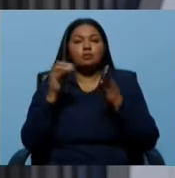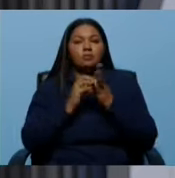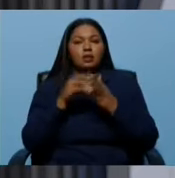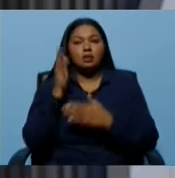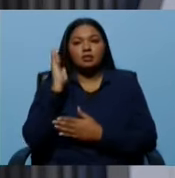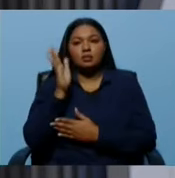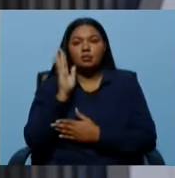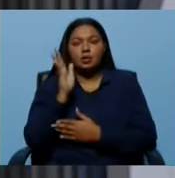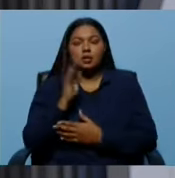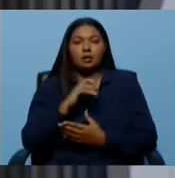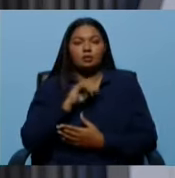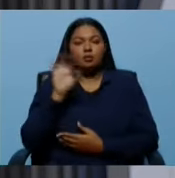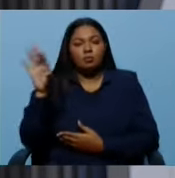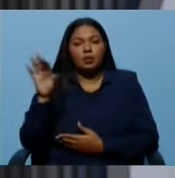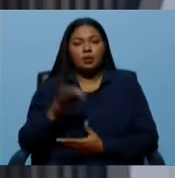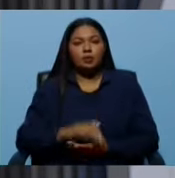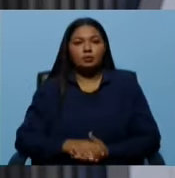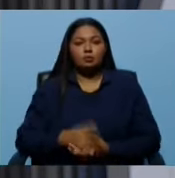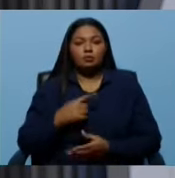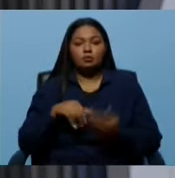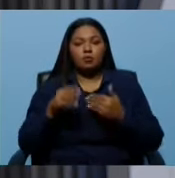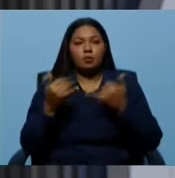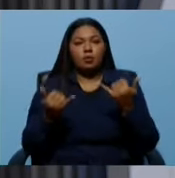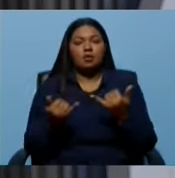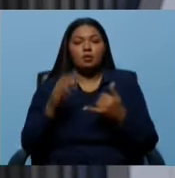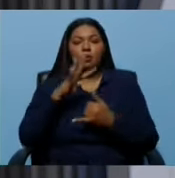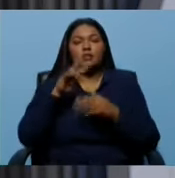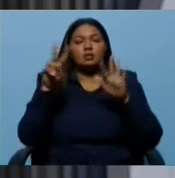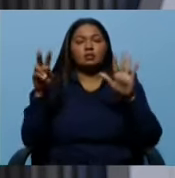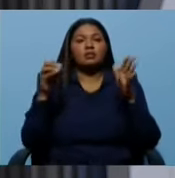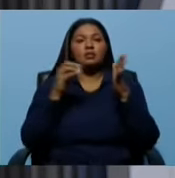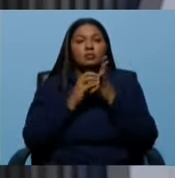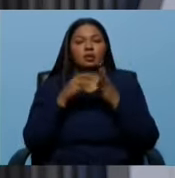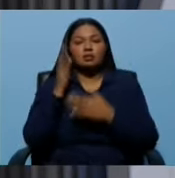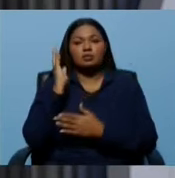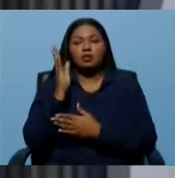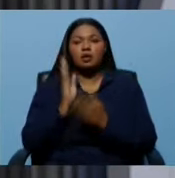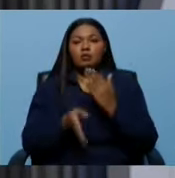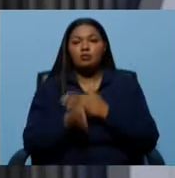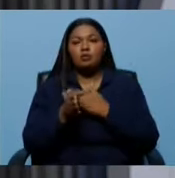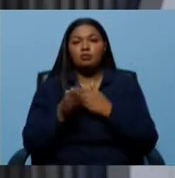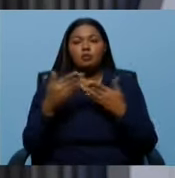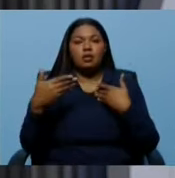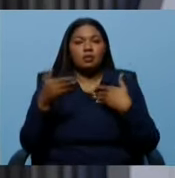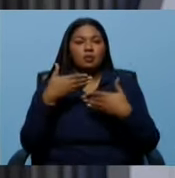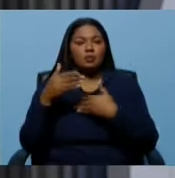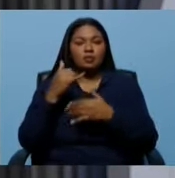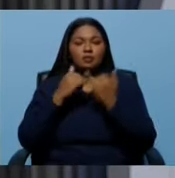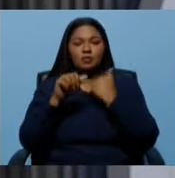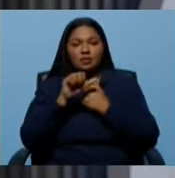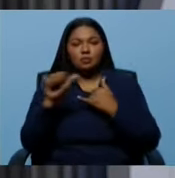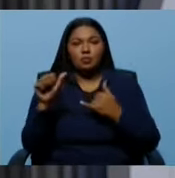desde el punto de vista de nuestro país. Estamos en este momento con 47.000 asambleas. Continúa la dinámica. Este fin de semana